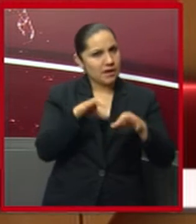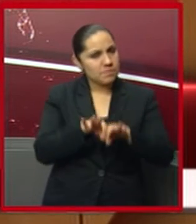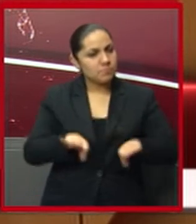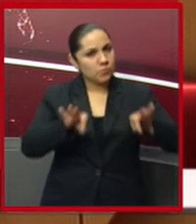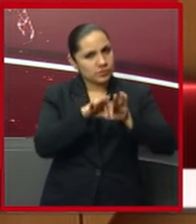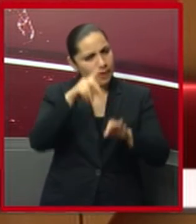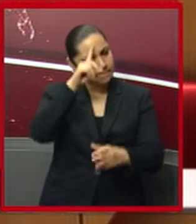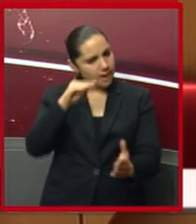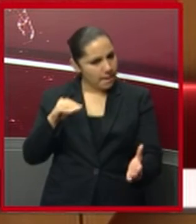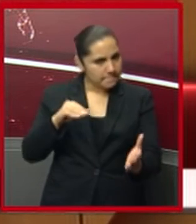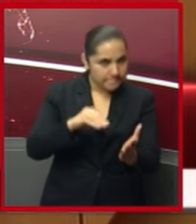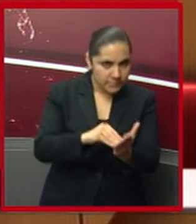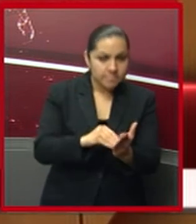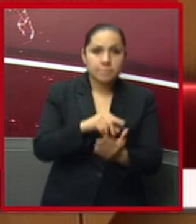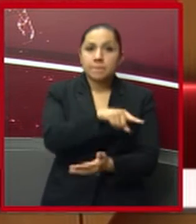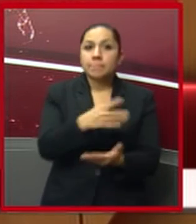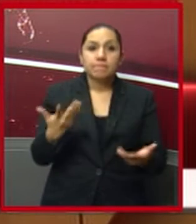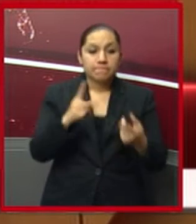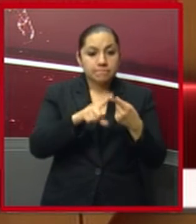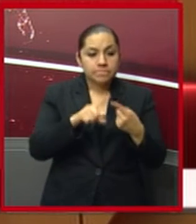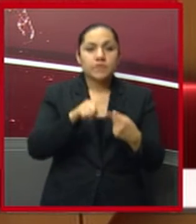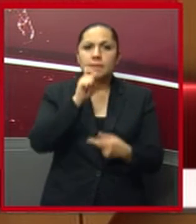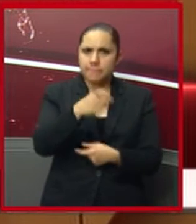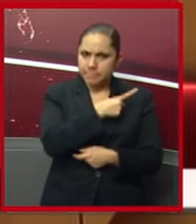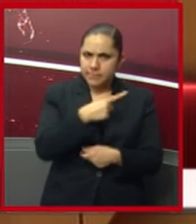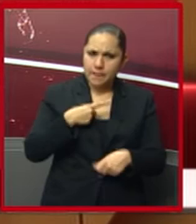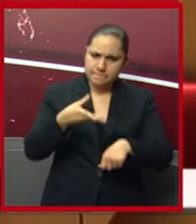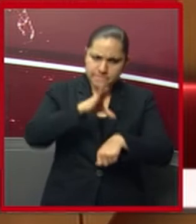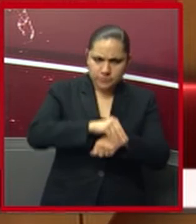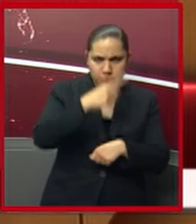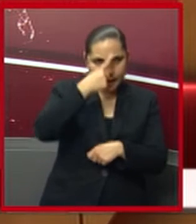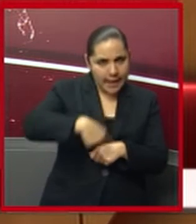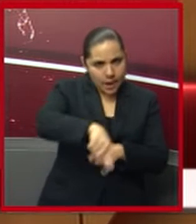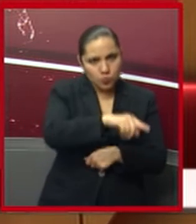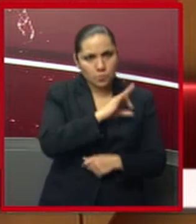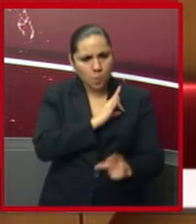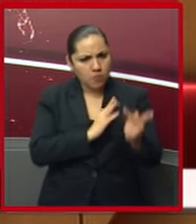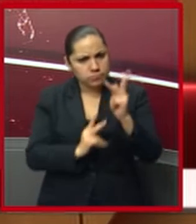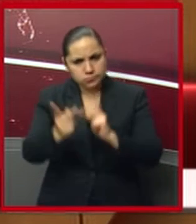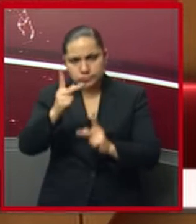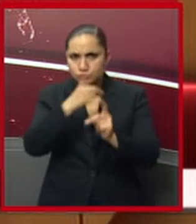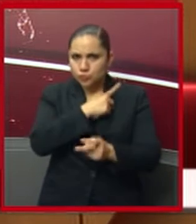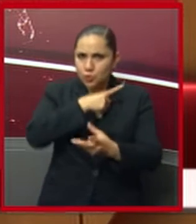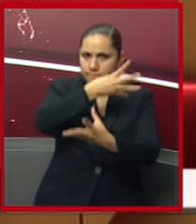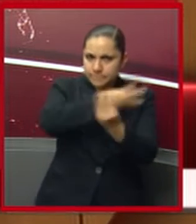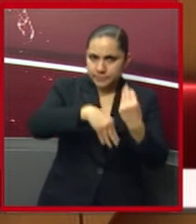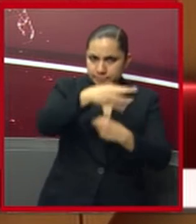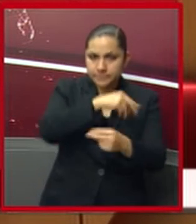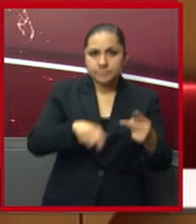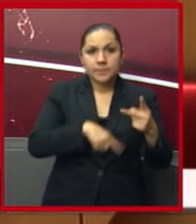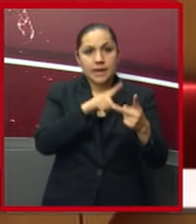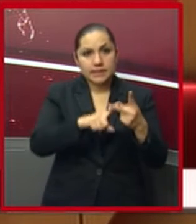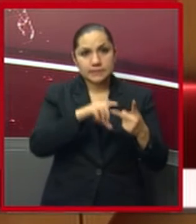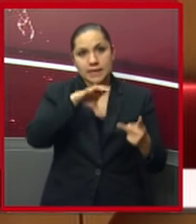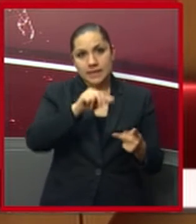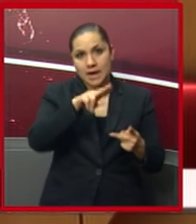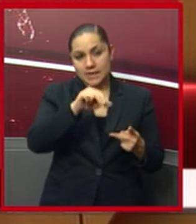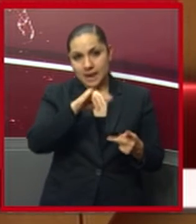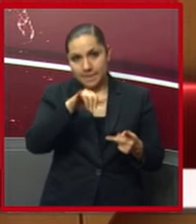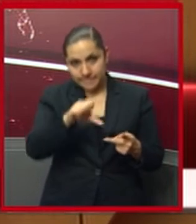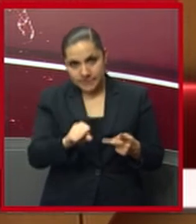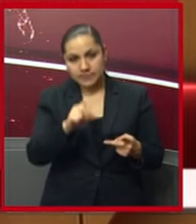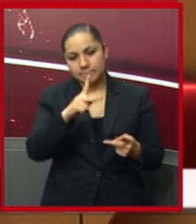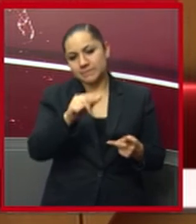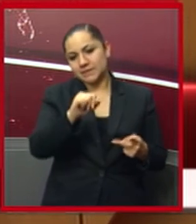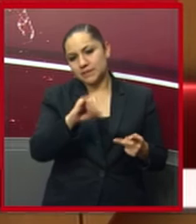incluir en el dictamen: permitir permitir el autocultivo de la planta, liberar la cannabis no